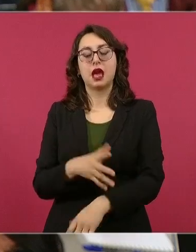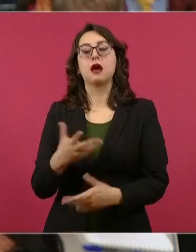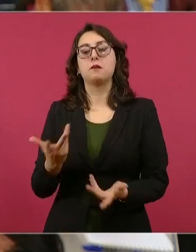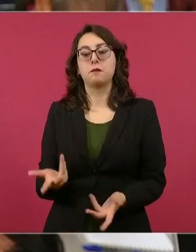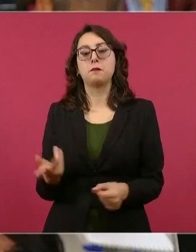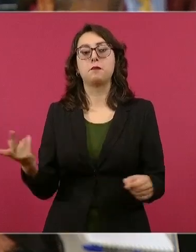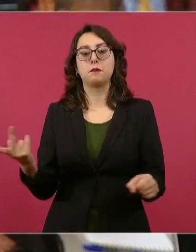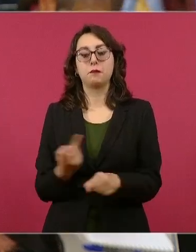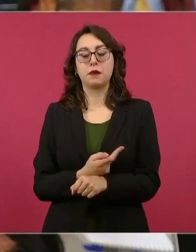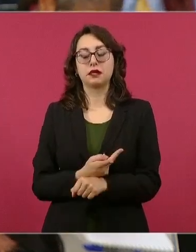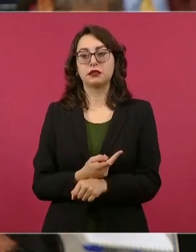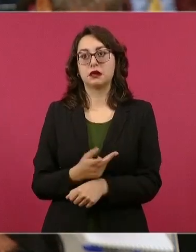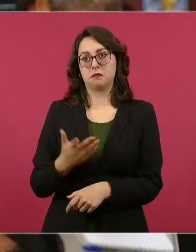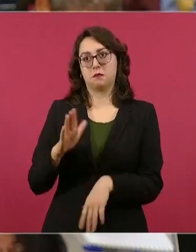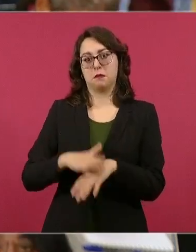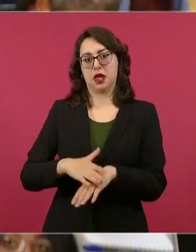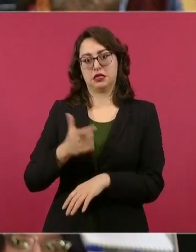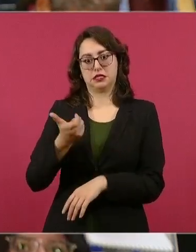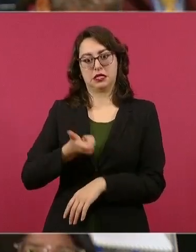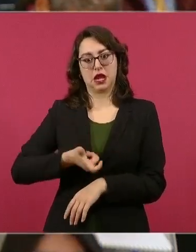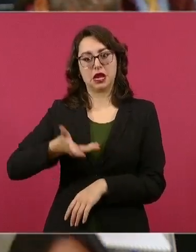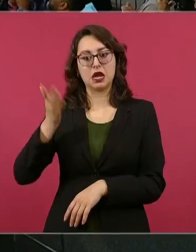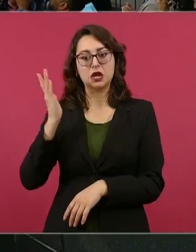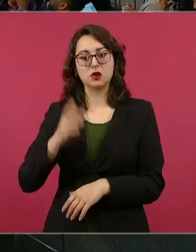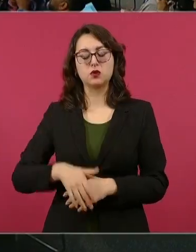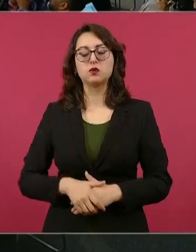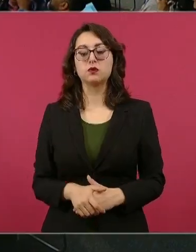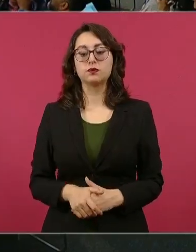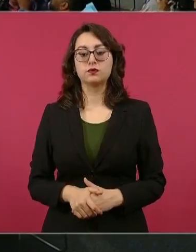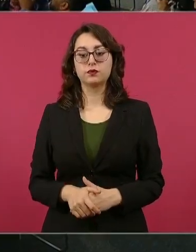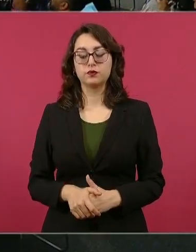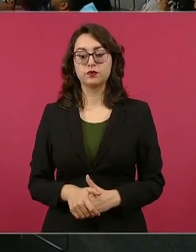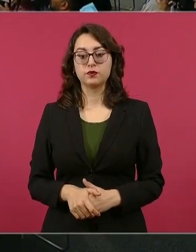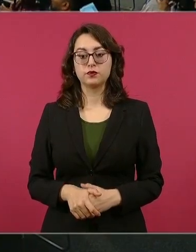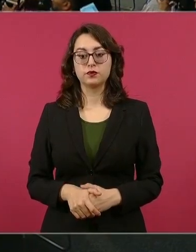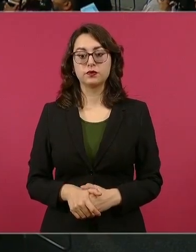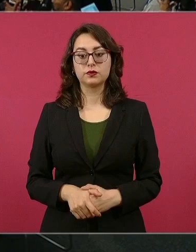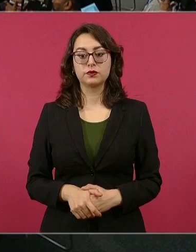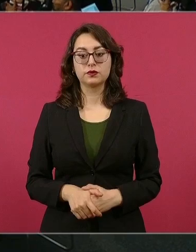verano y con el aumento del consumo? Gracias, señor presidente. Bueno,